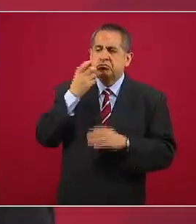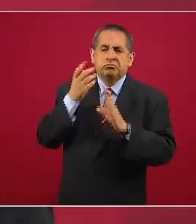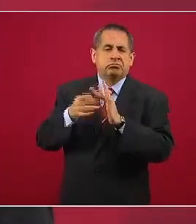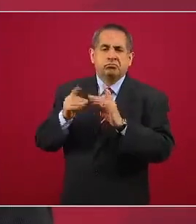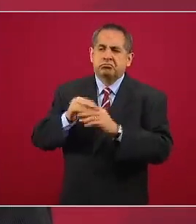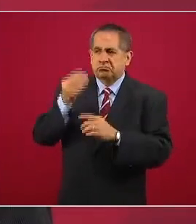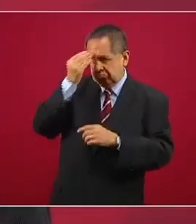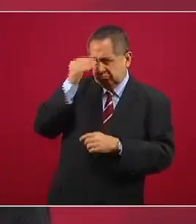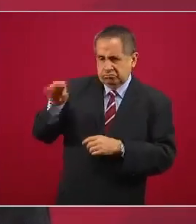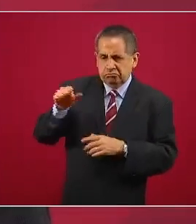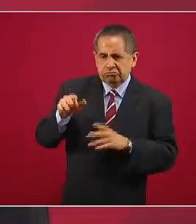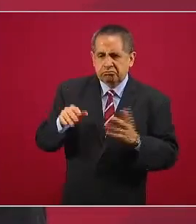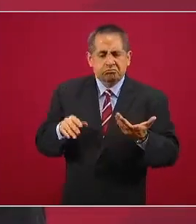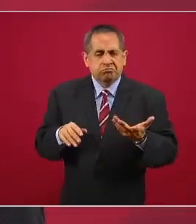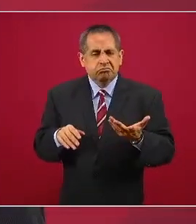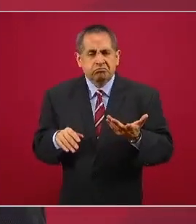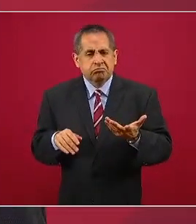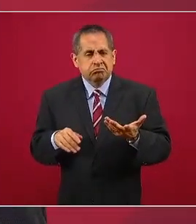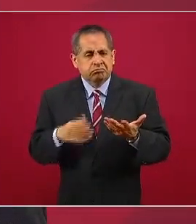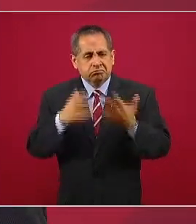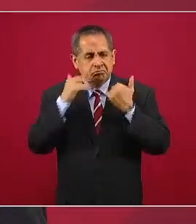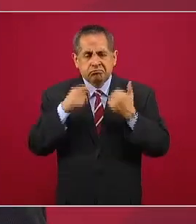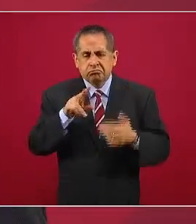pero no dice